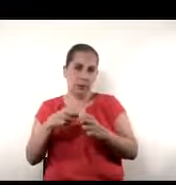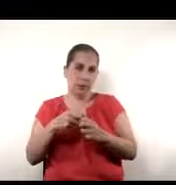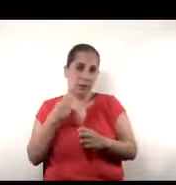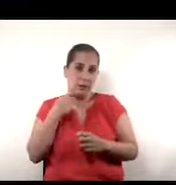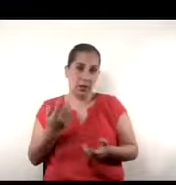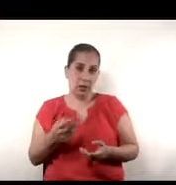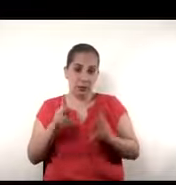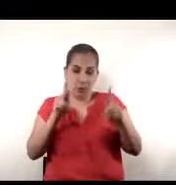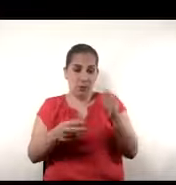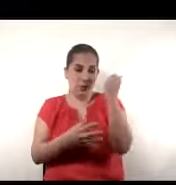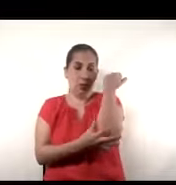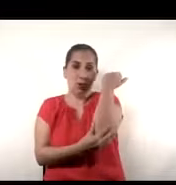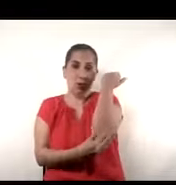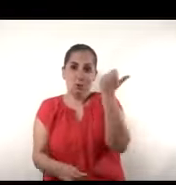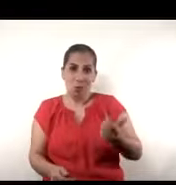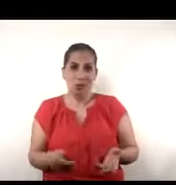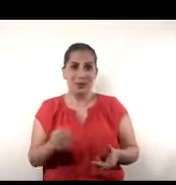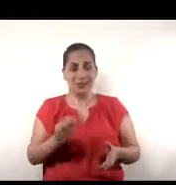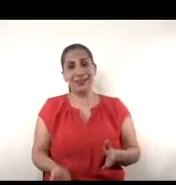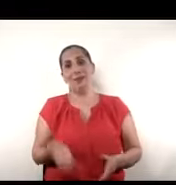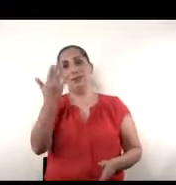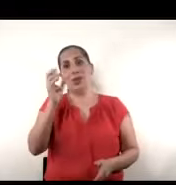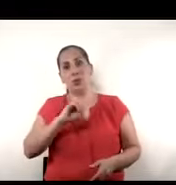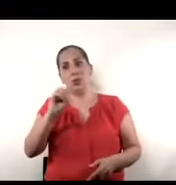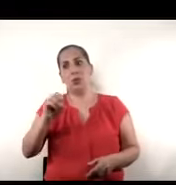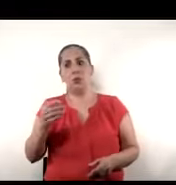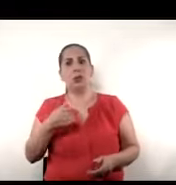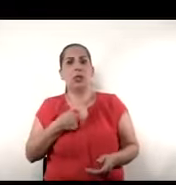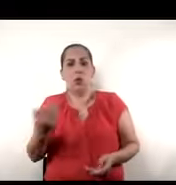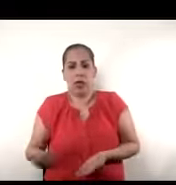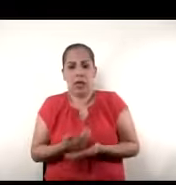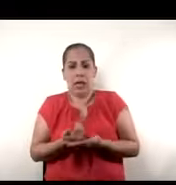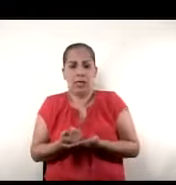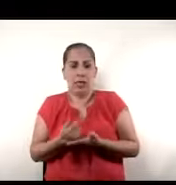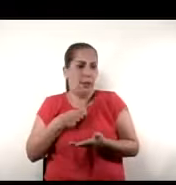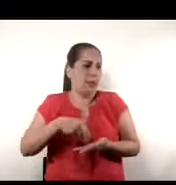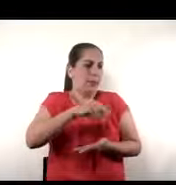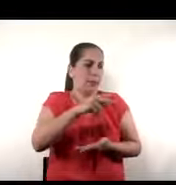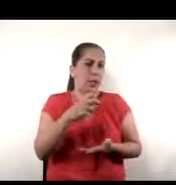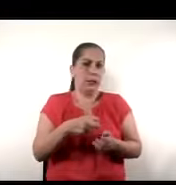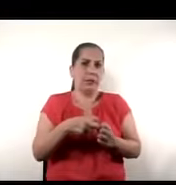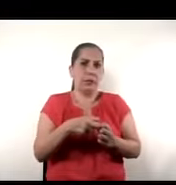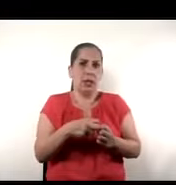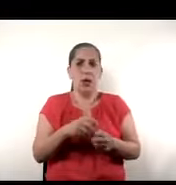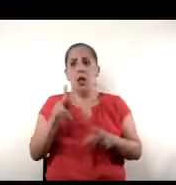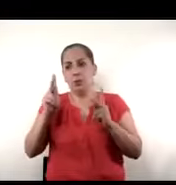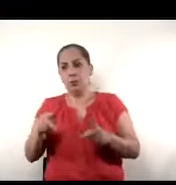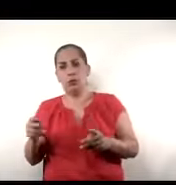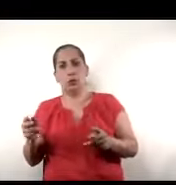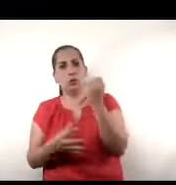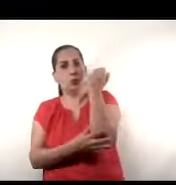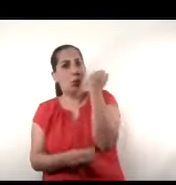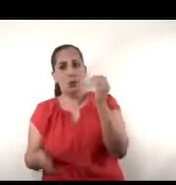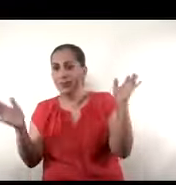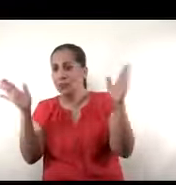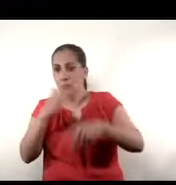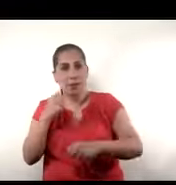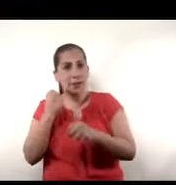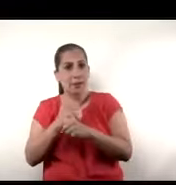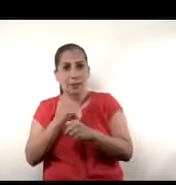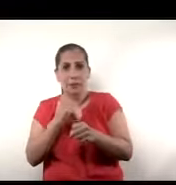la gente pobre que le representa un porcentaje mucho mayor de sus ingresos y a la gente pobre que no logra conseguir empleo porque las empresas